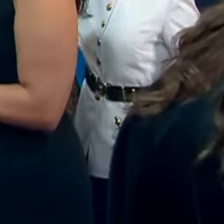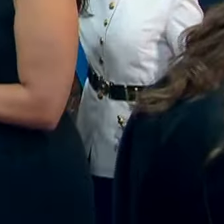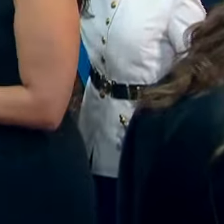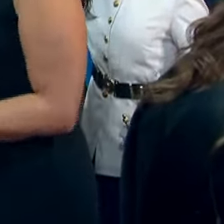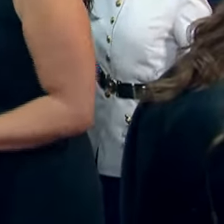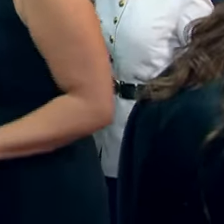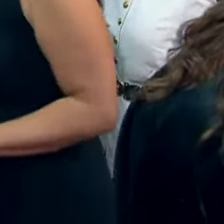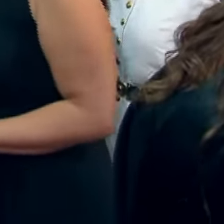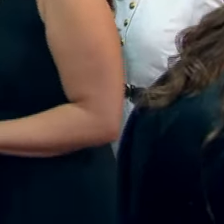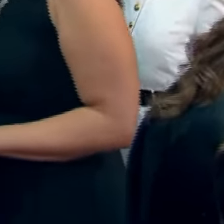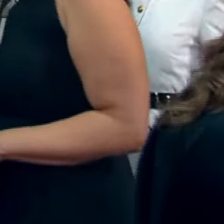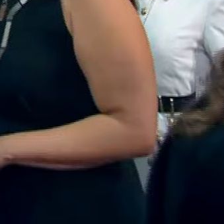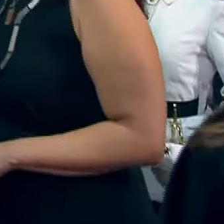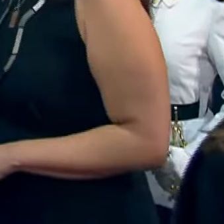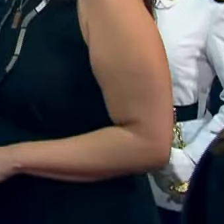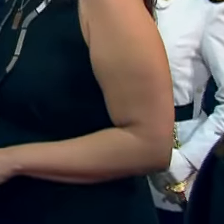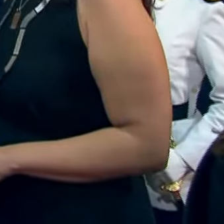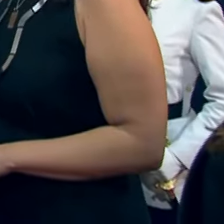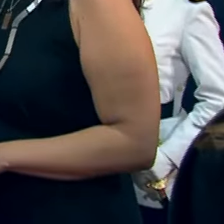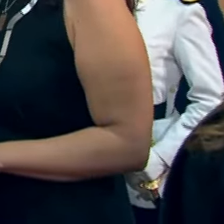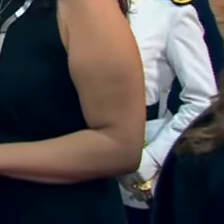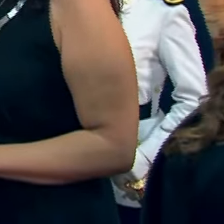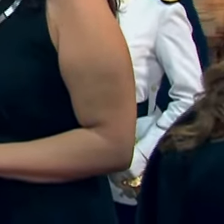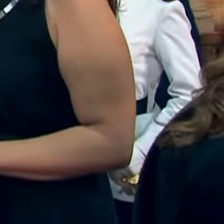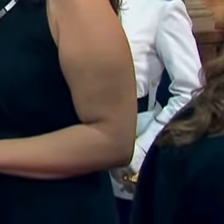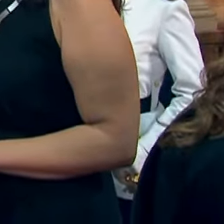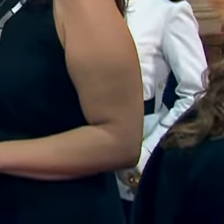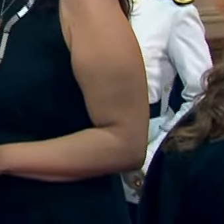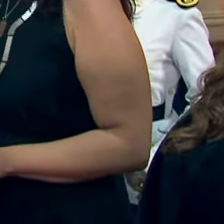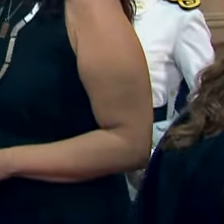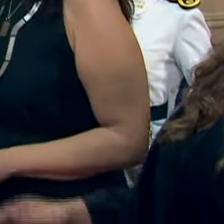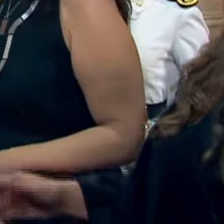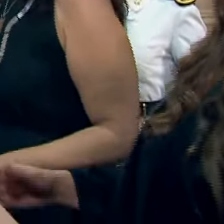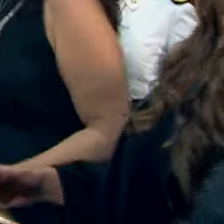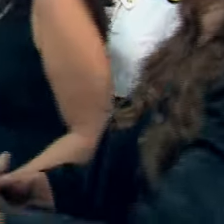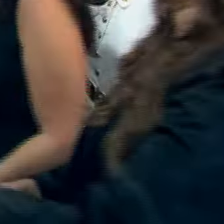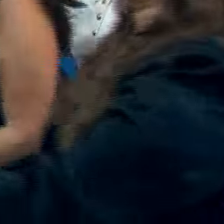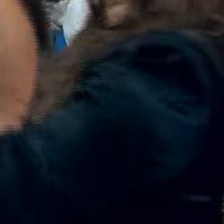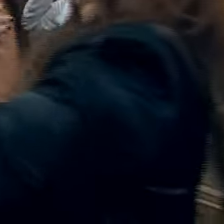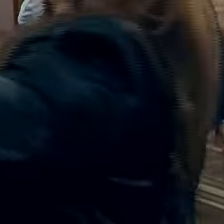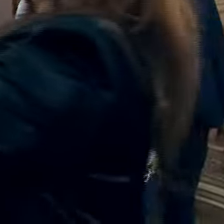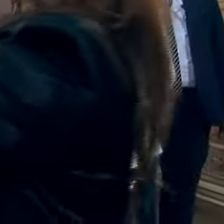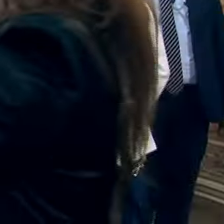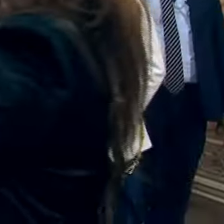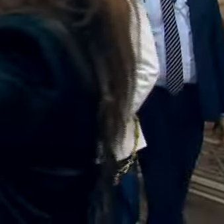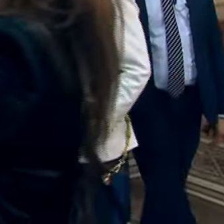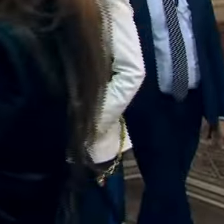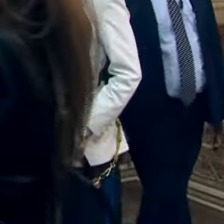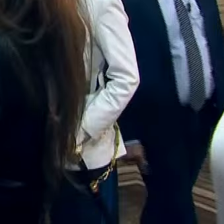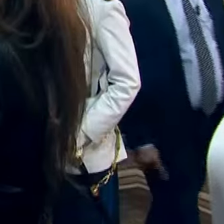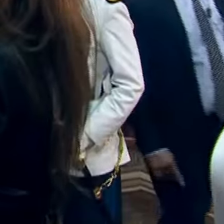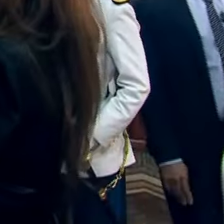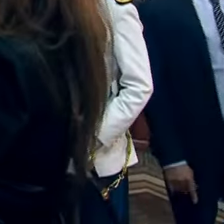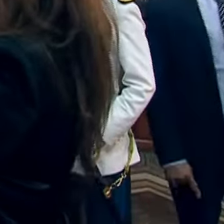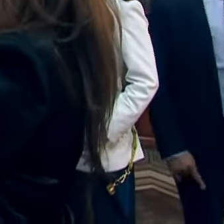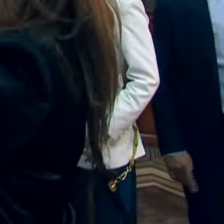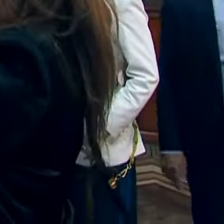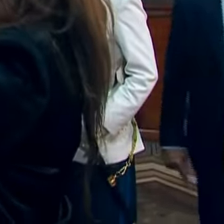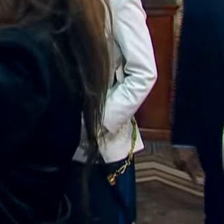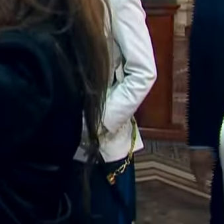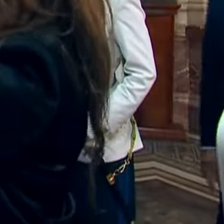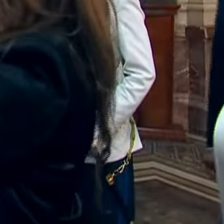Valle Jiménez, Flavio Fama, Bruno Olivera Lucero, Sonia Rojas de Cut